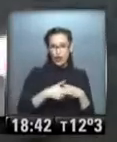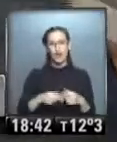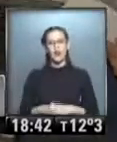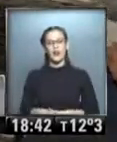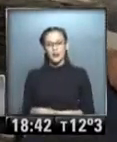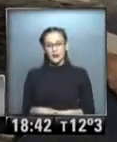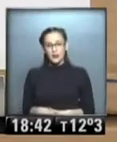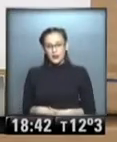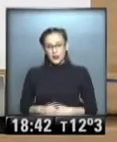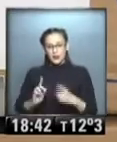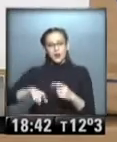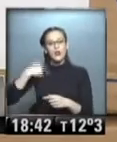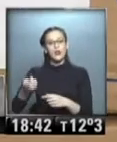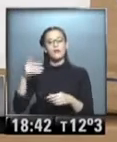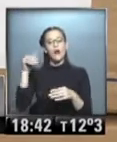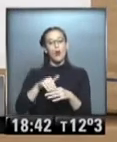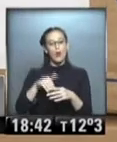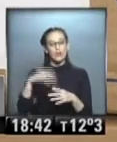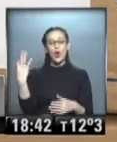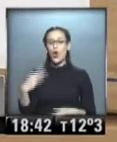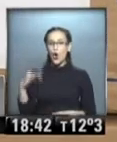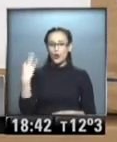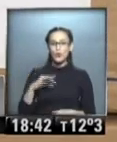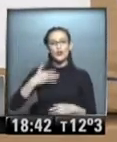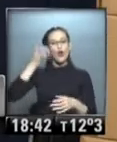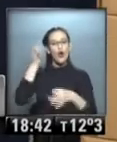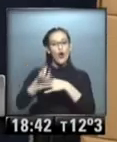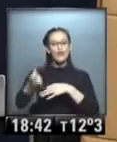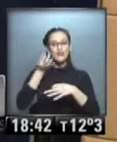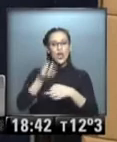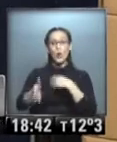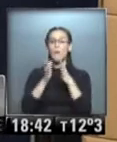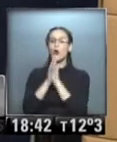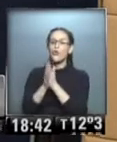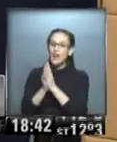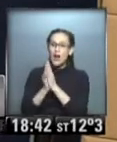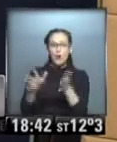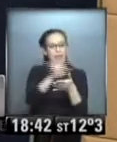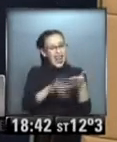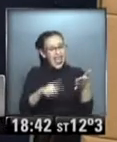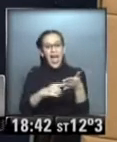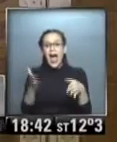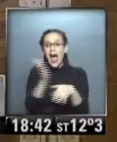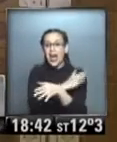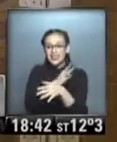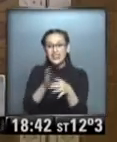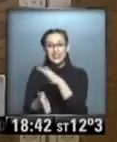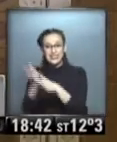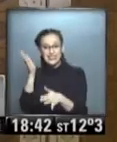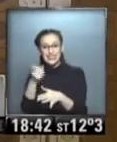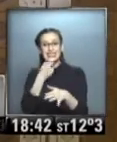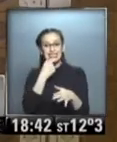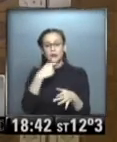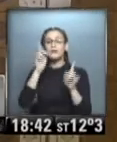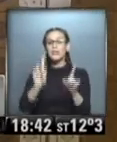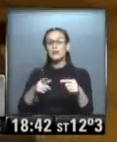próxima elección de octubre, les aconsejo a todos que lean cuando salen de la mesa si el troquel que se llevan